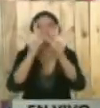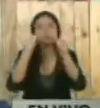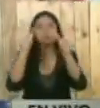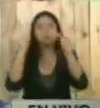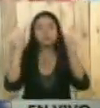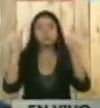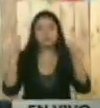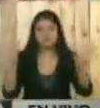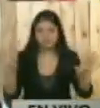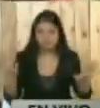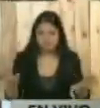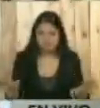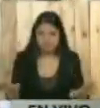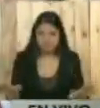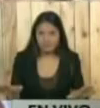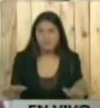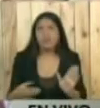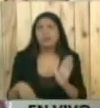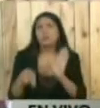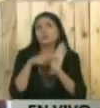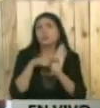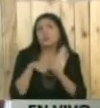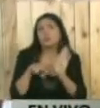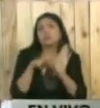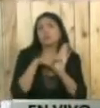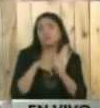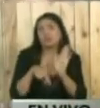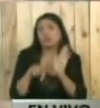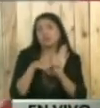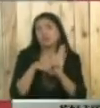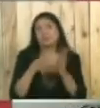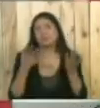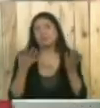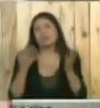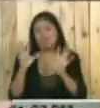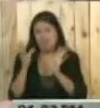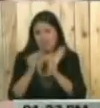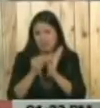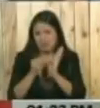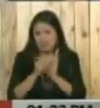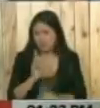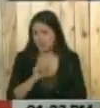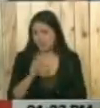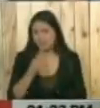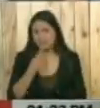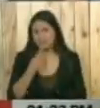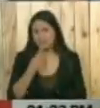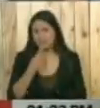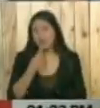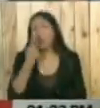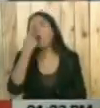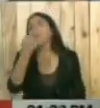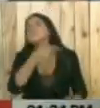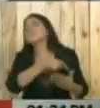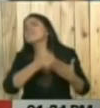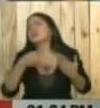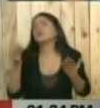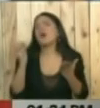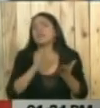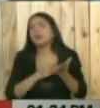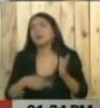Vamos a aclararle por vigésima, no, ¿qué vigésima? Por millonésima